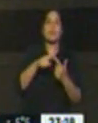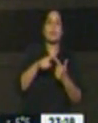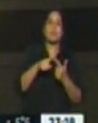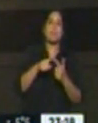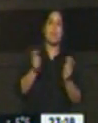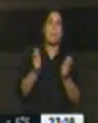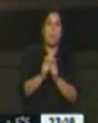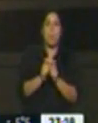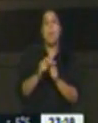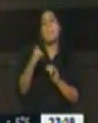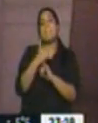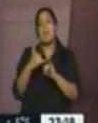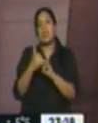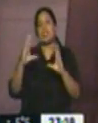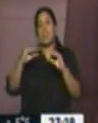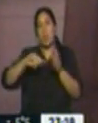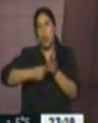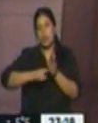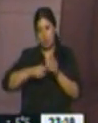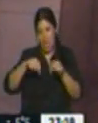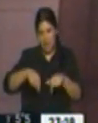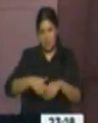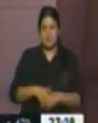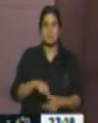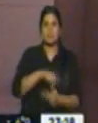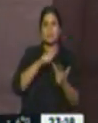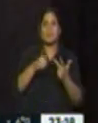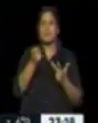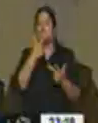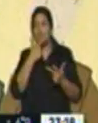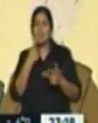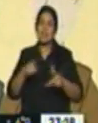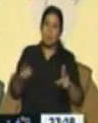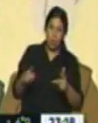Medianoche en Buenos Aires y en Sonrisas y Melodías.